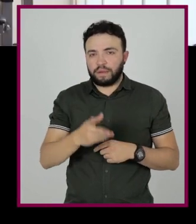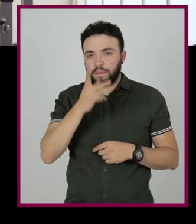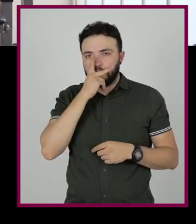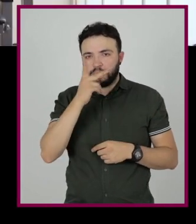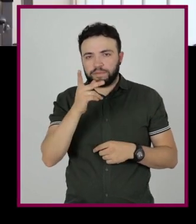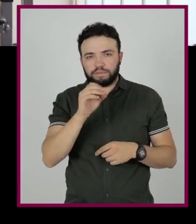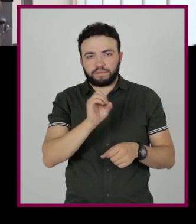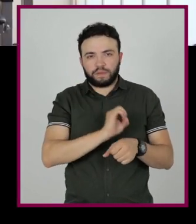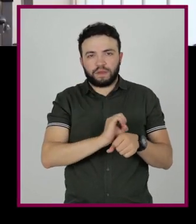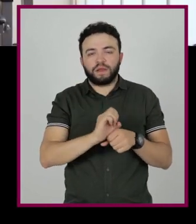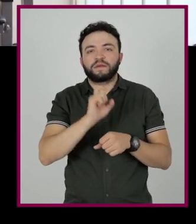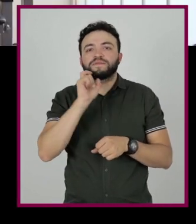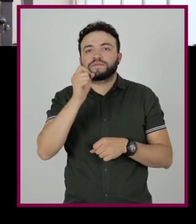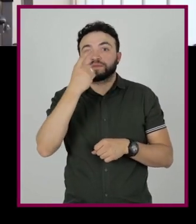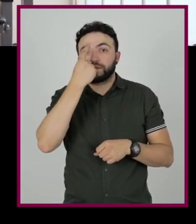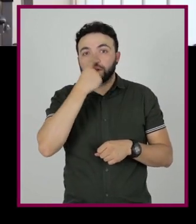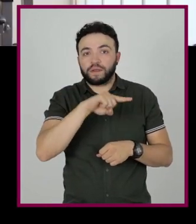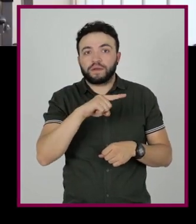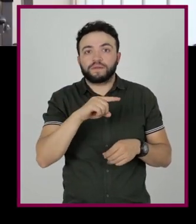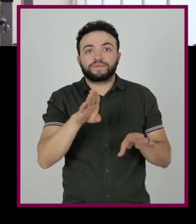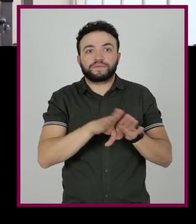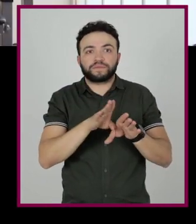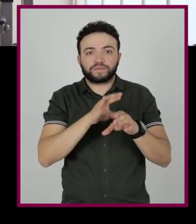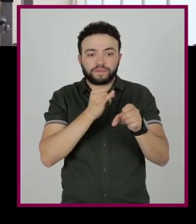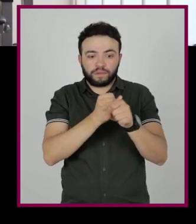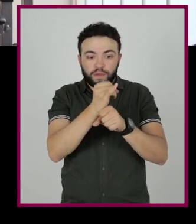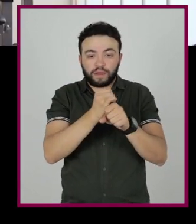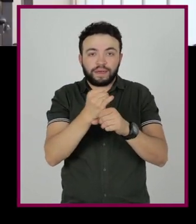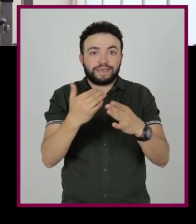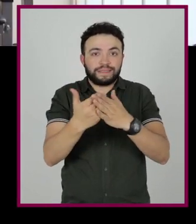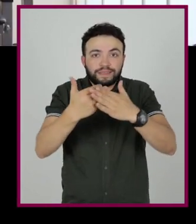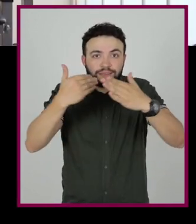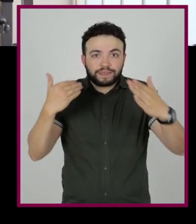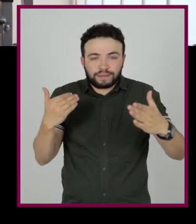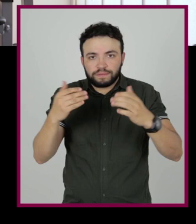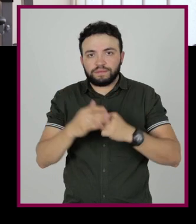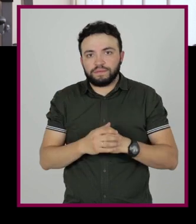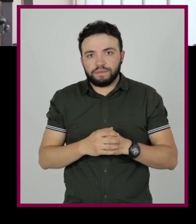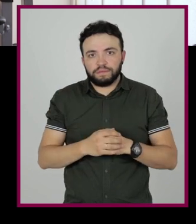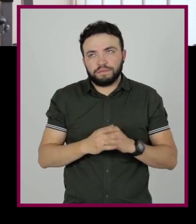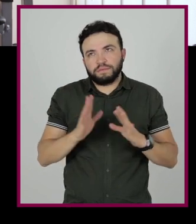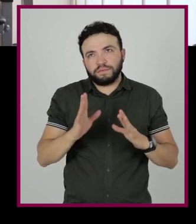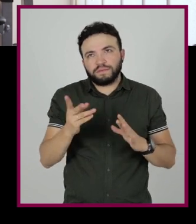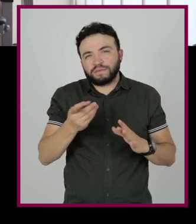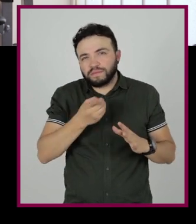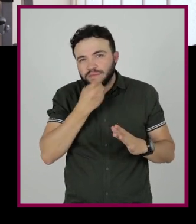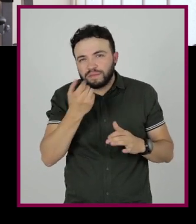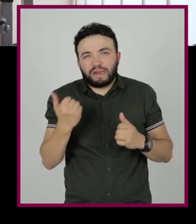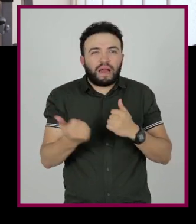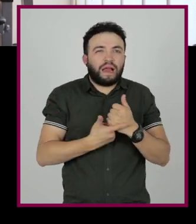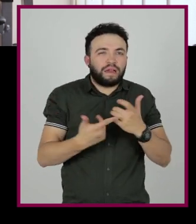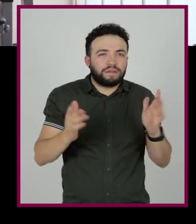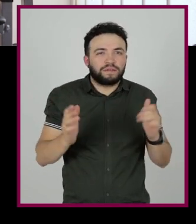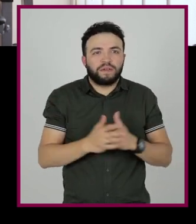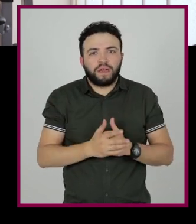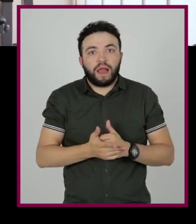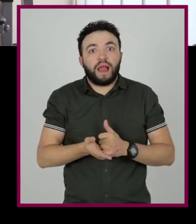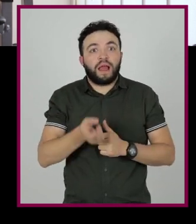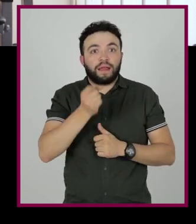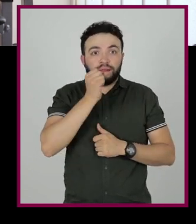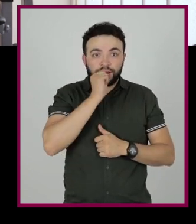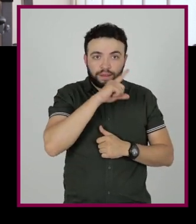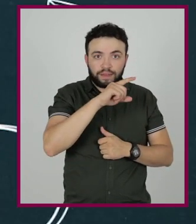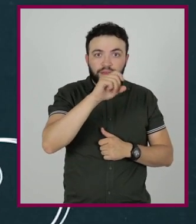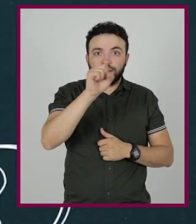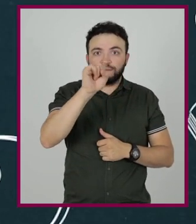Para ponerlo en palabras sencillas, es un método para un análisis previo, por decirlo de alguna manera. Ah, claro,